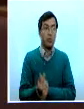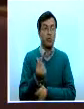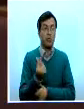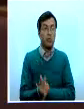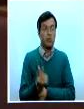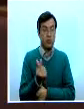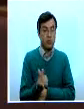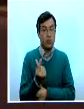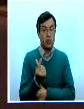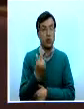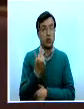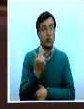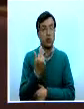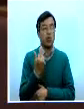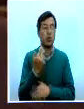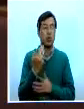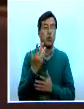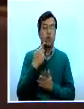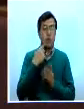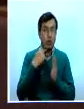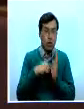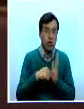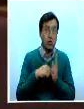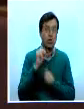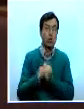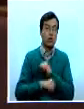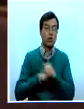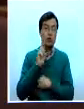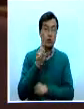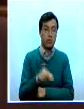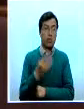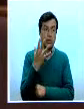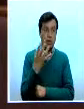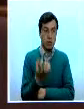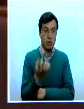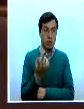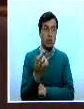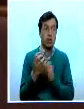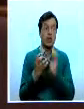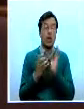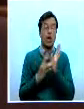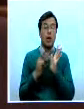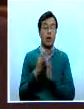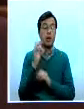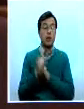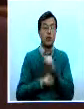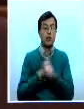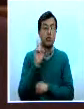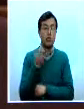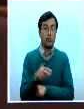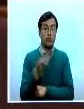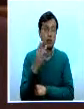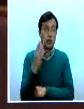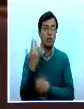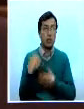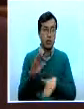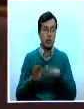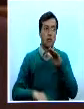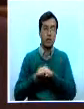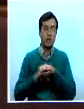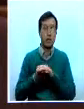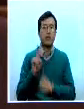que tienen como causa el ejercicio 2015 y que se repartirán en abril del 2016 ya tendrán el límite de las